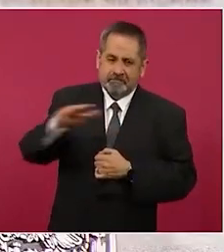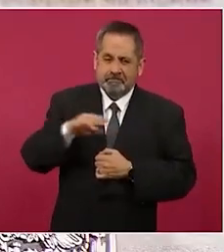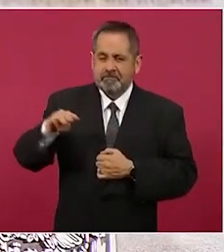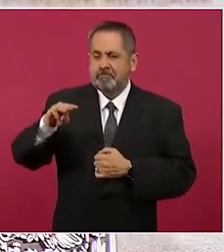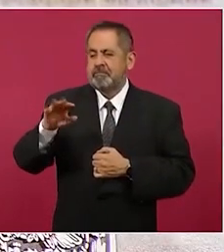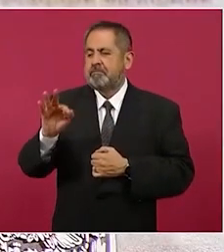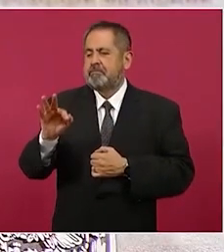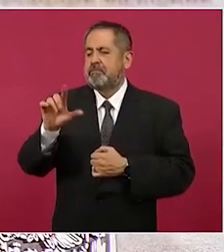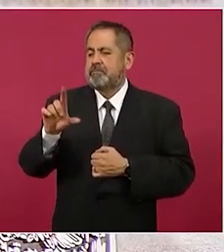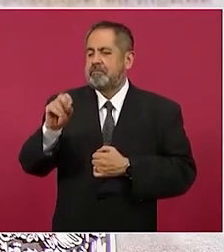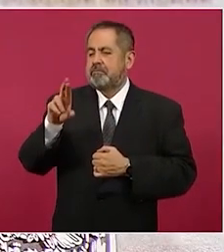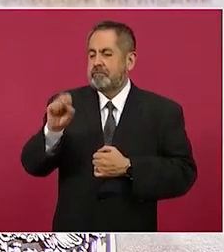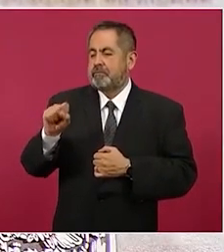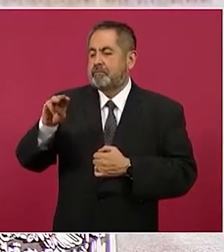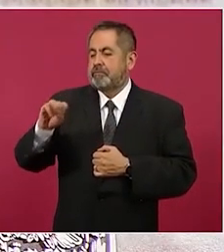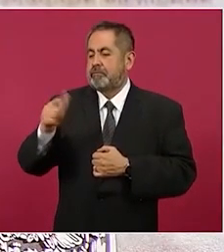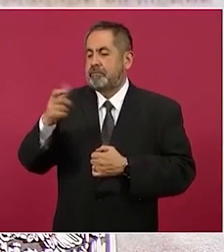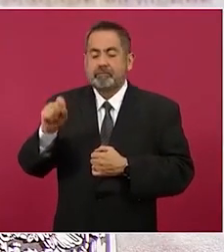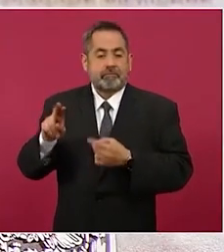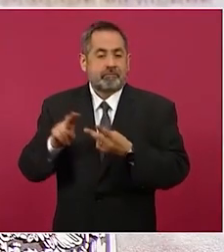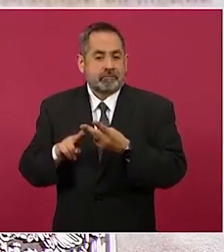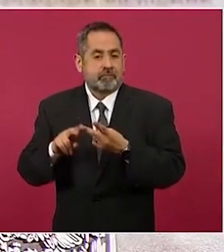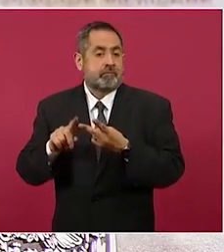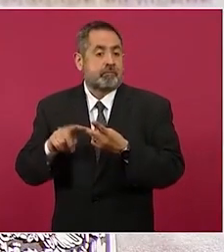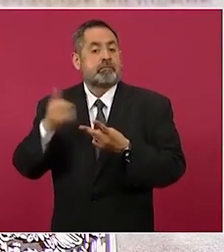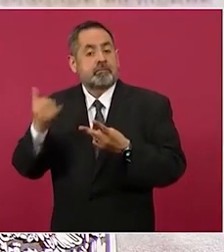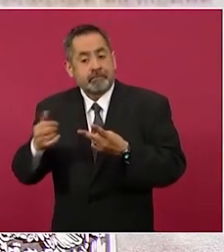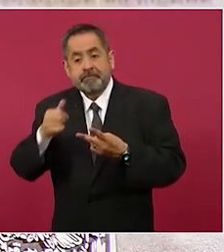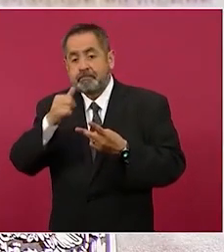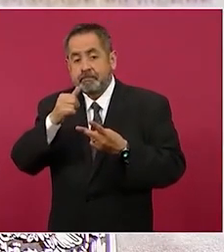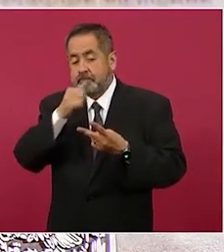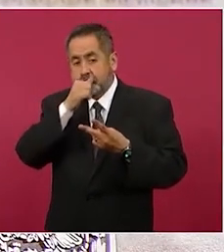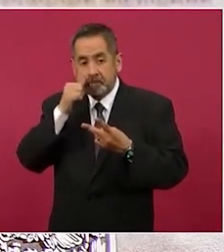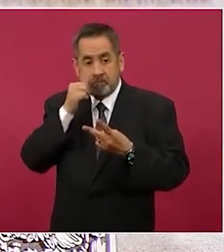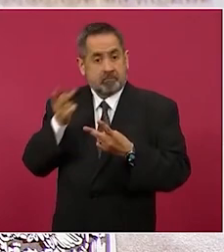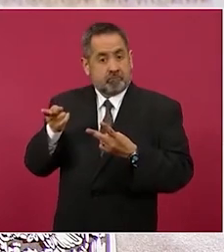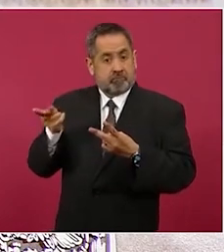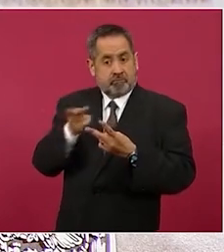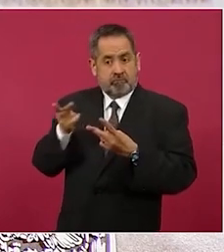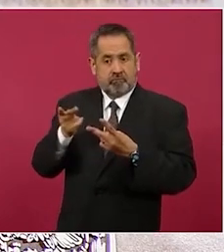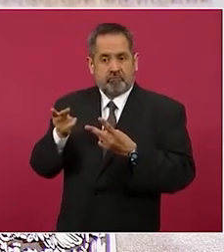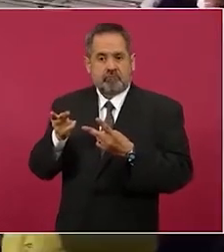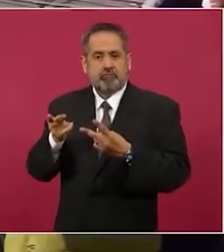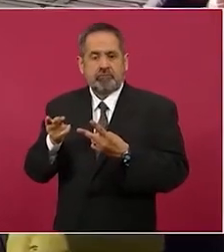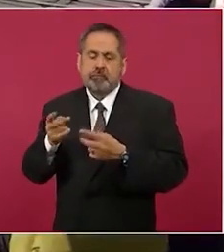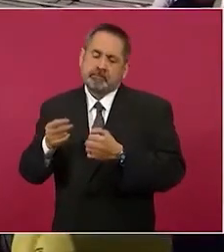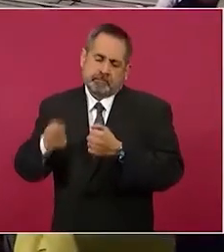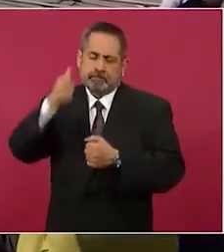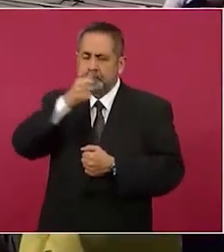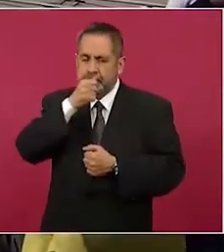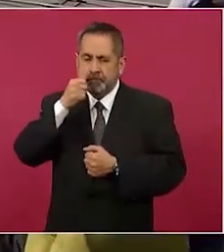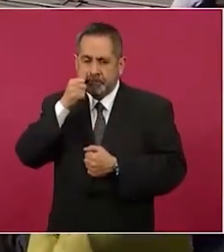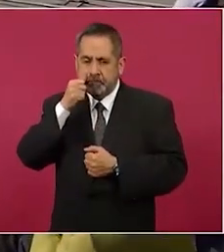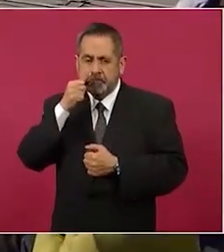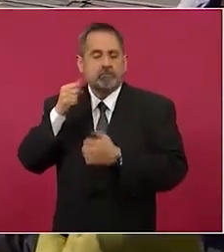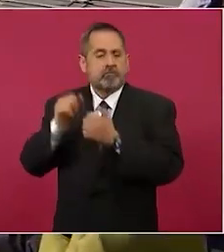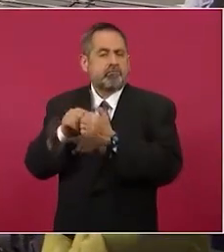Flores Magón y Benito Juárez, o Benito Juárez primero, su